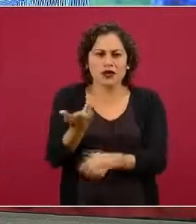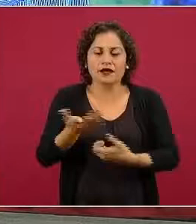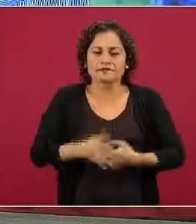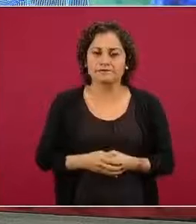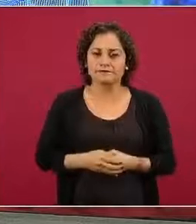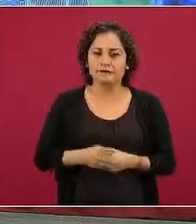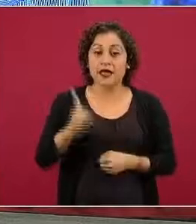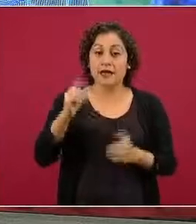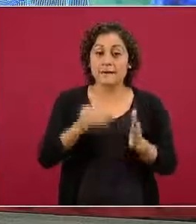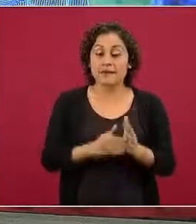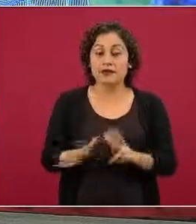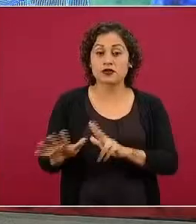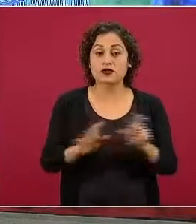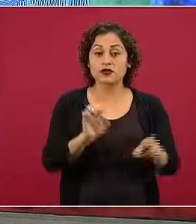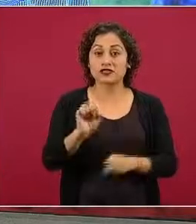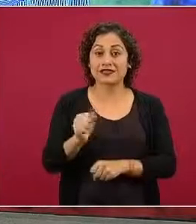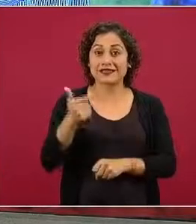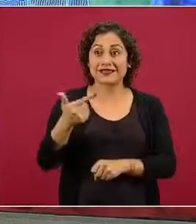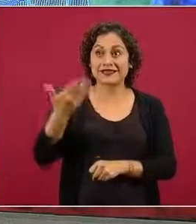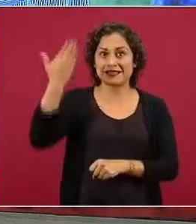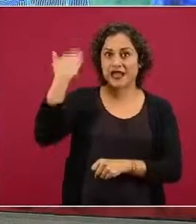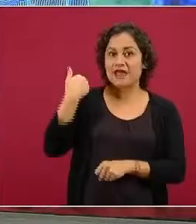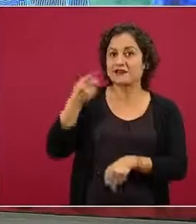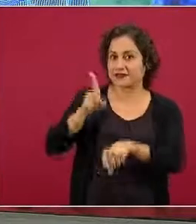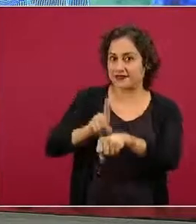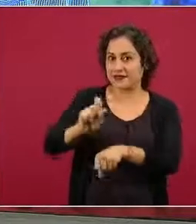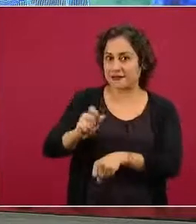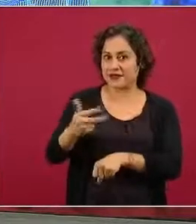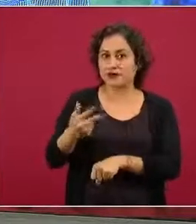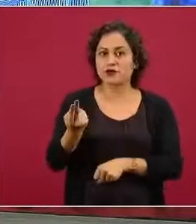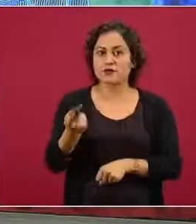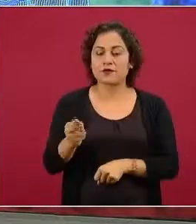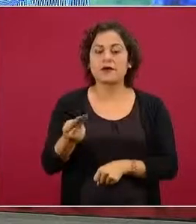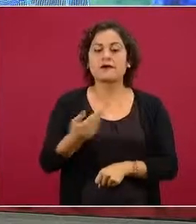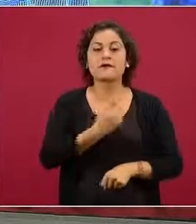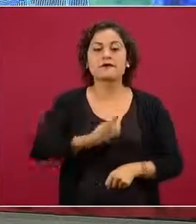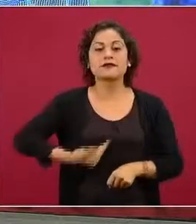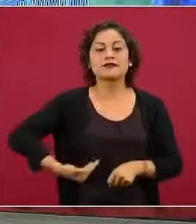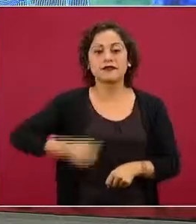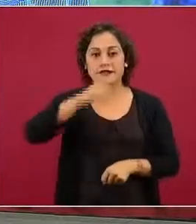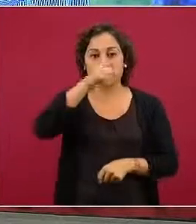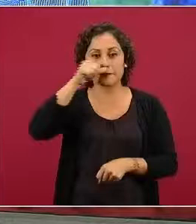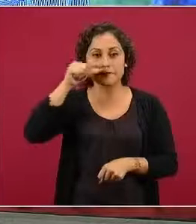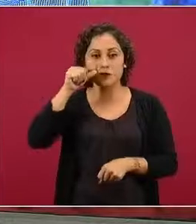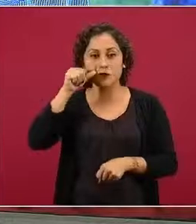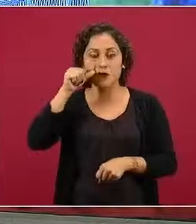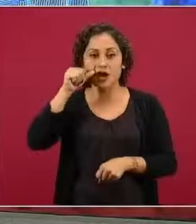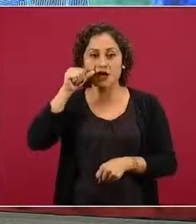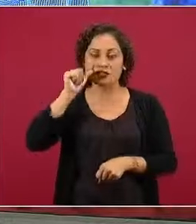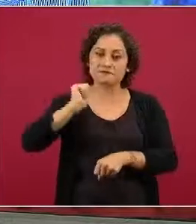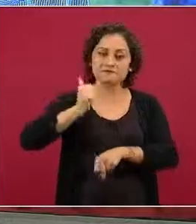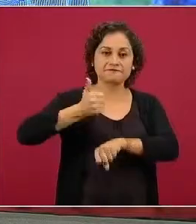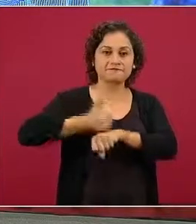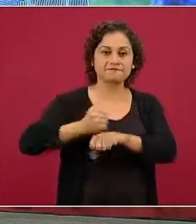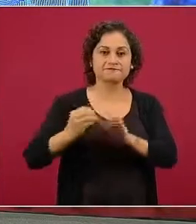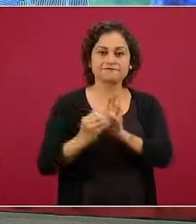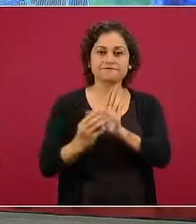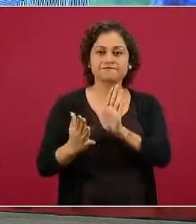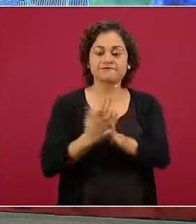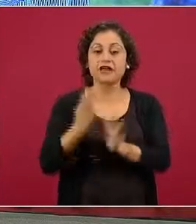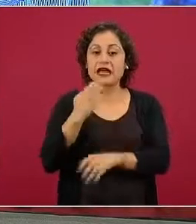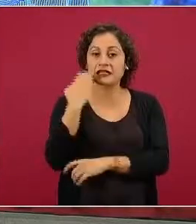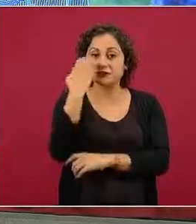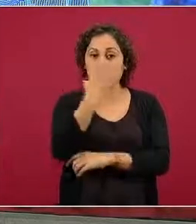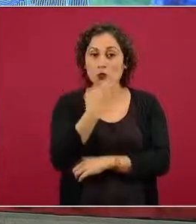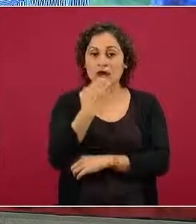en 1867, un 28 de noviembre de ese año, el presidente Benito Juárez estableció la Escuela Normal